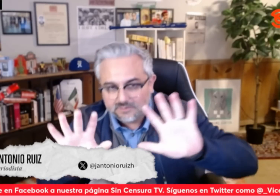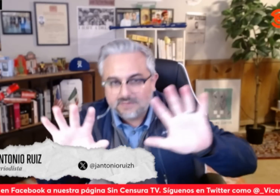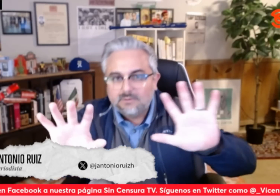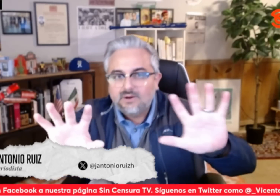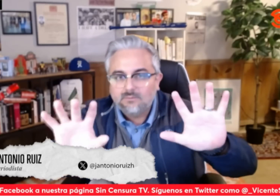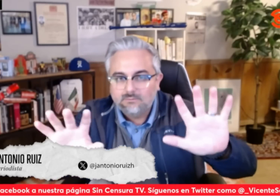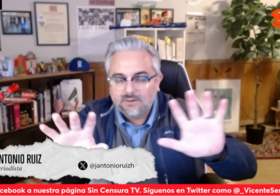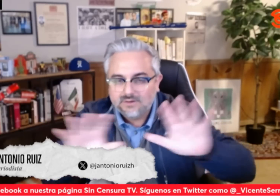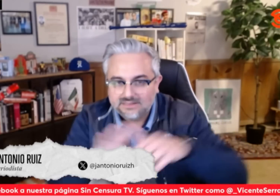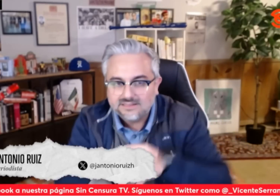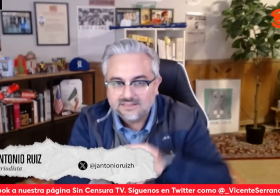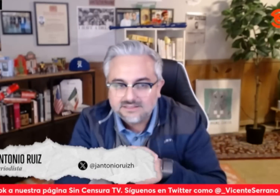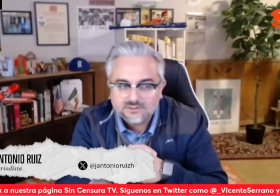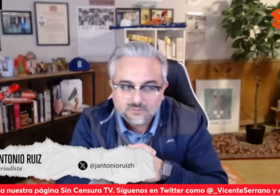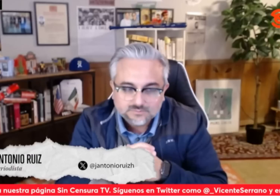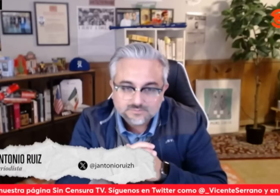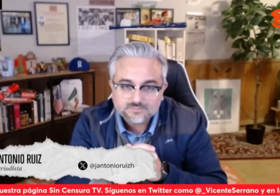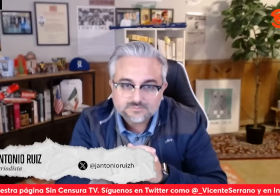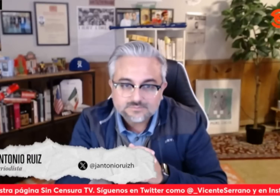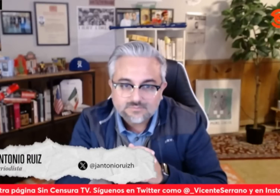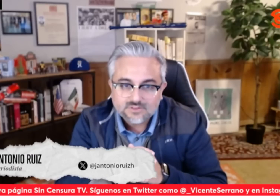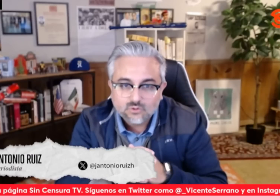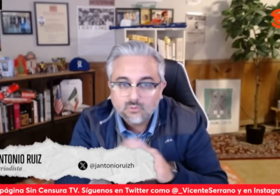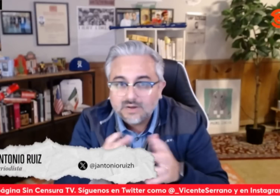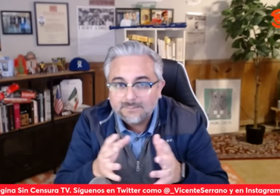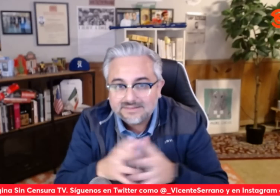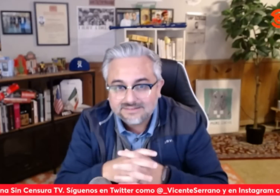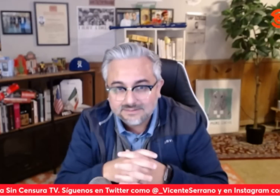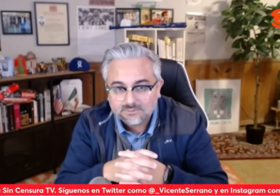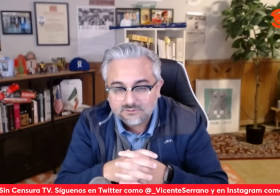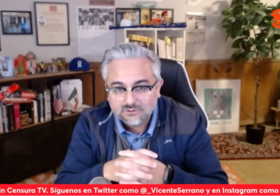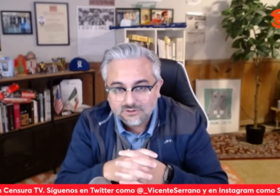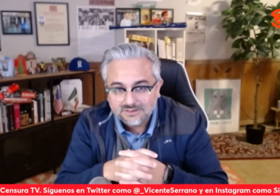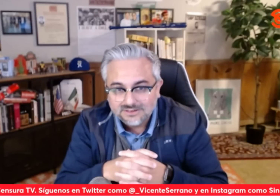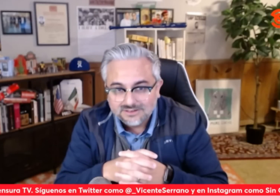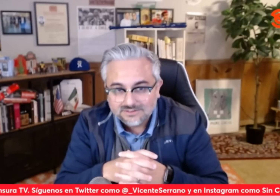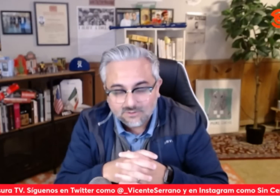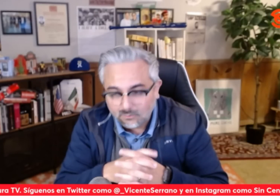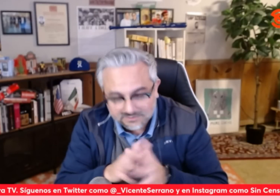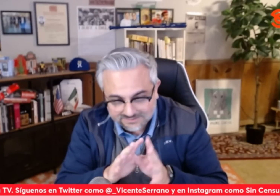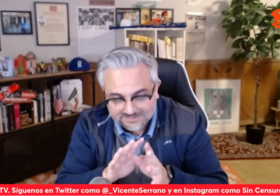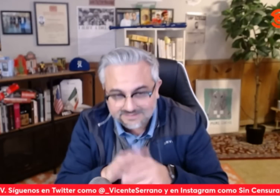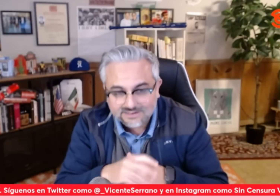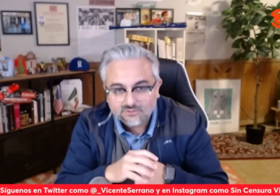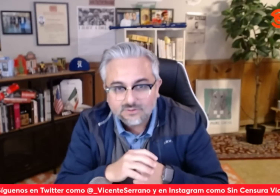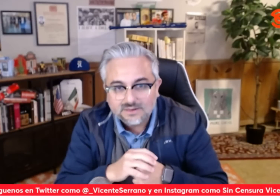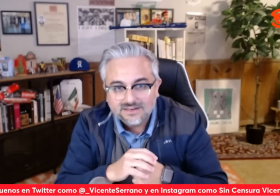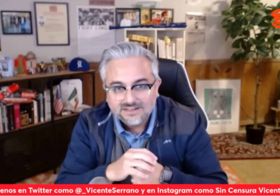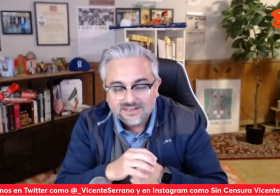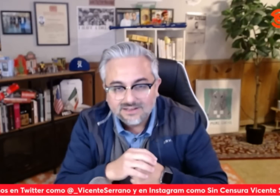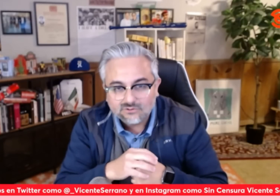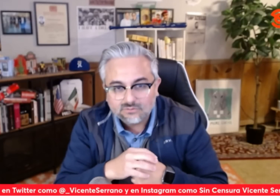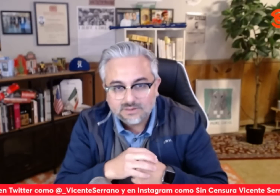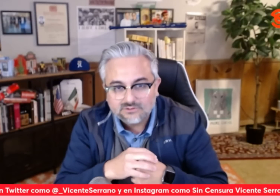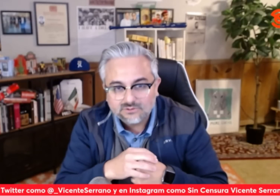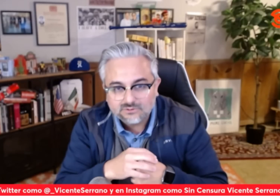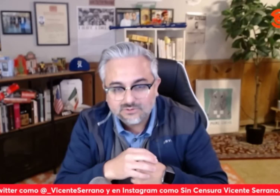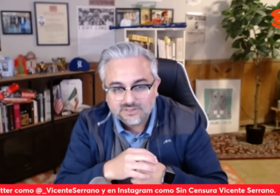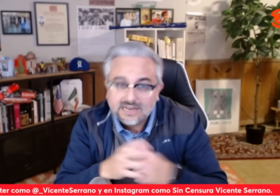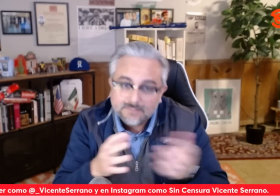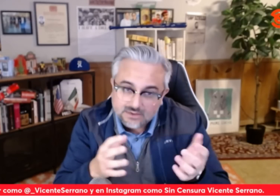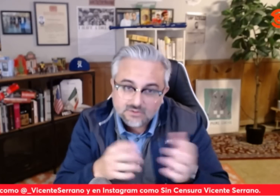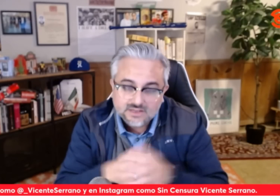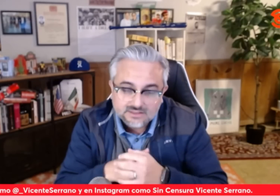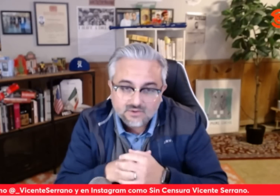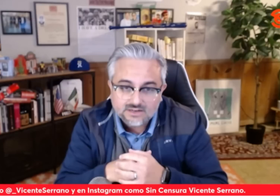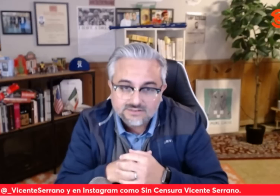pido que me guarde tantitito. Tuvo una participación como esas de esas que no se ven en los espacios